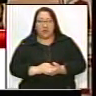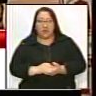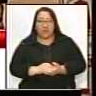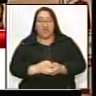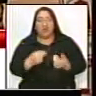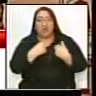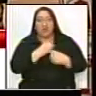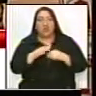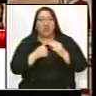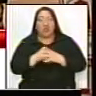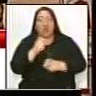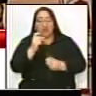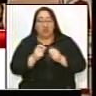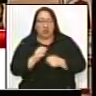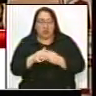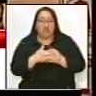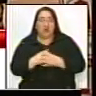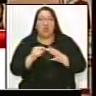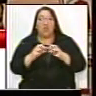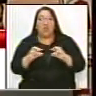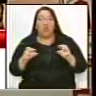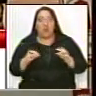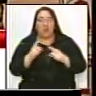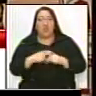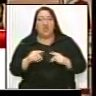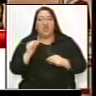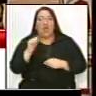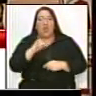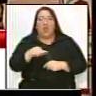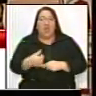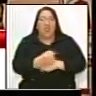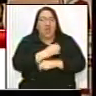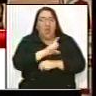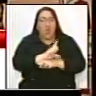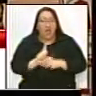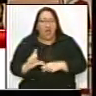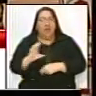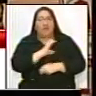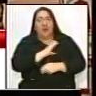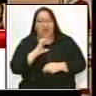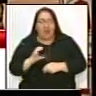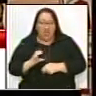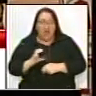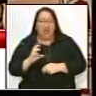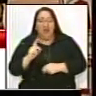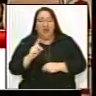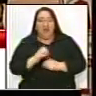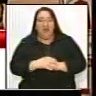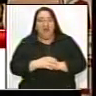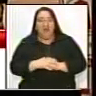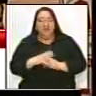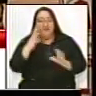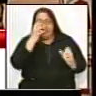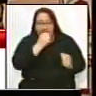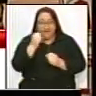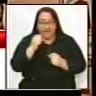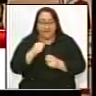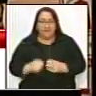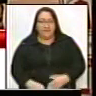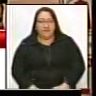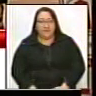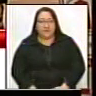todos los representantes de pueblos de San Juan del Urigancho, del Callao, del San Martín de